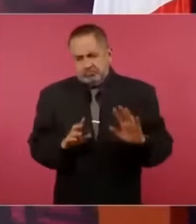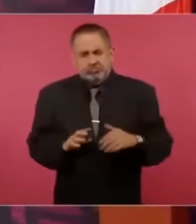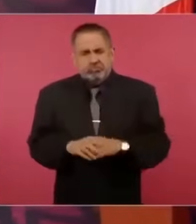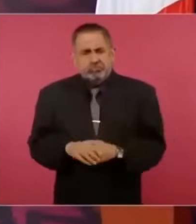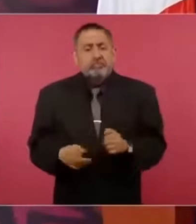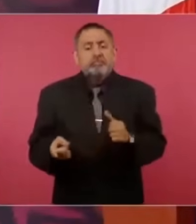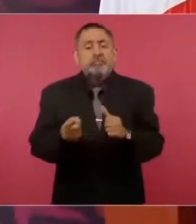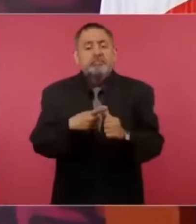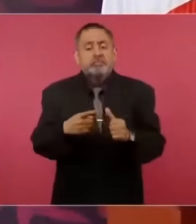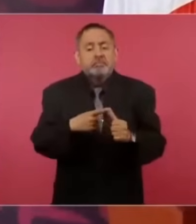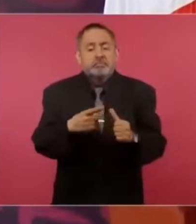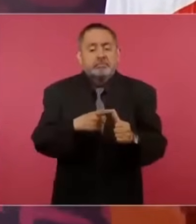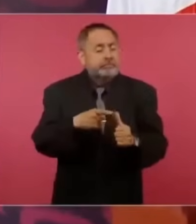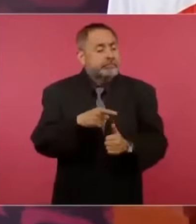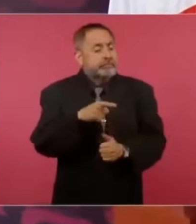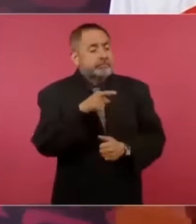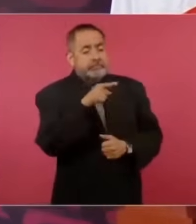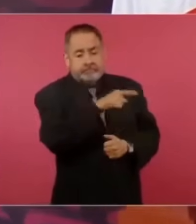ofrecen